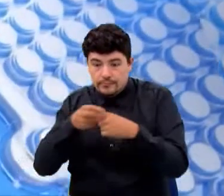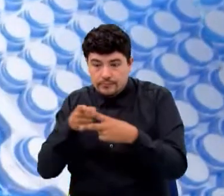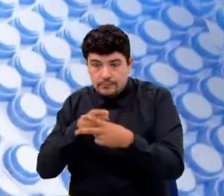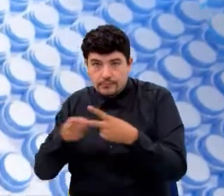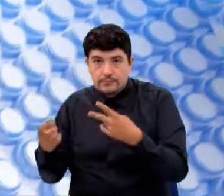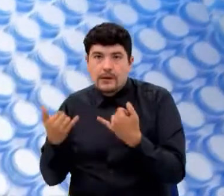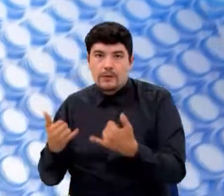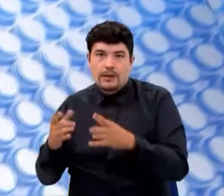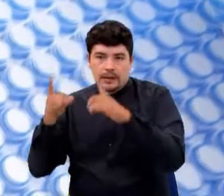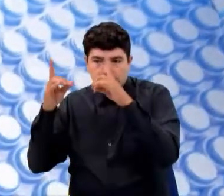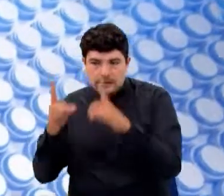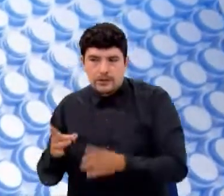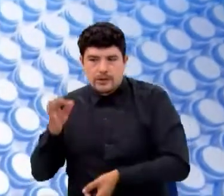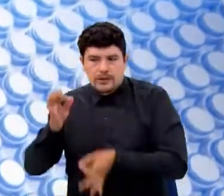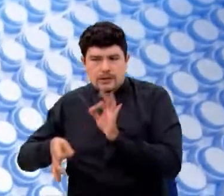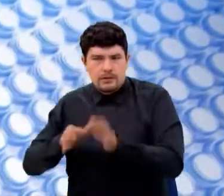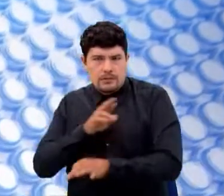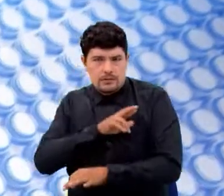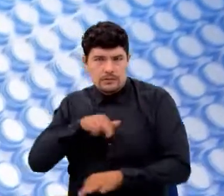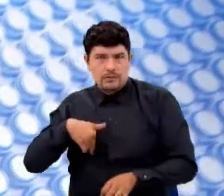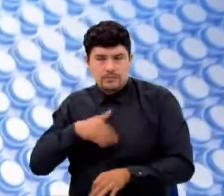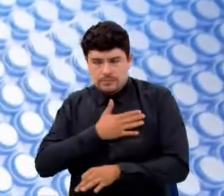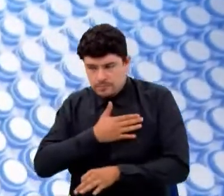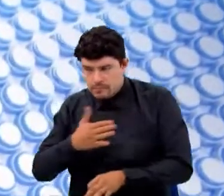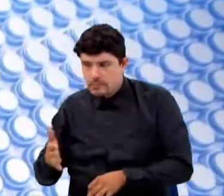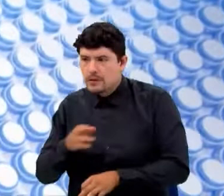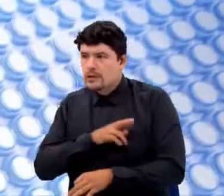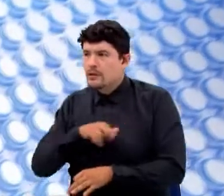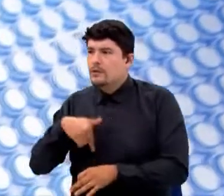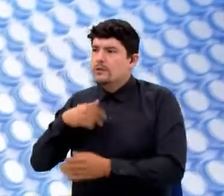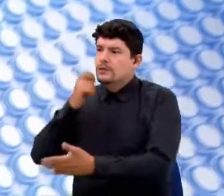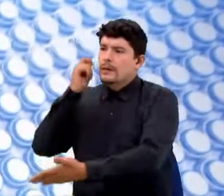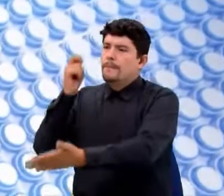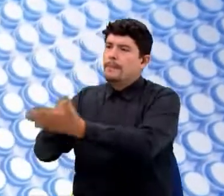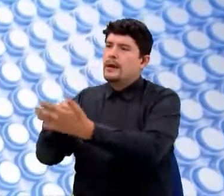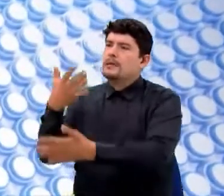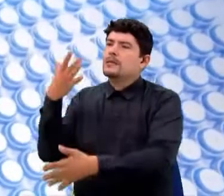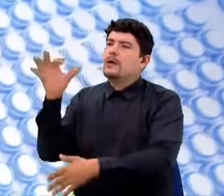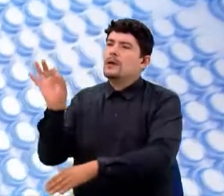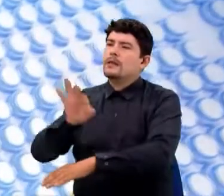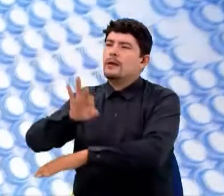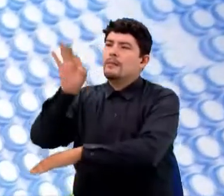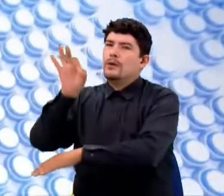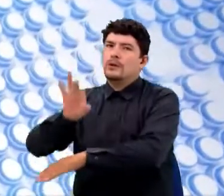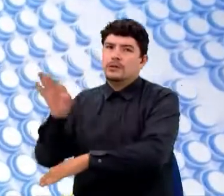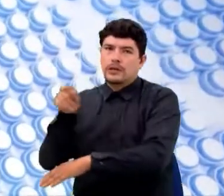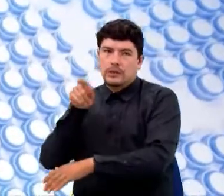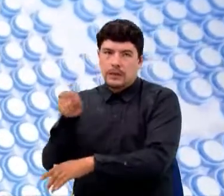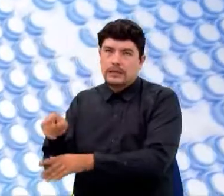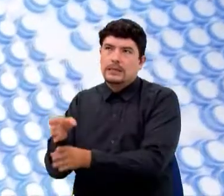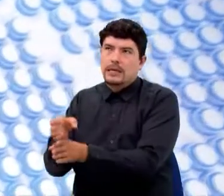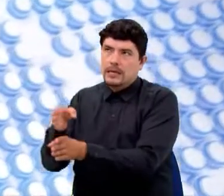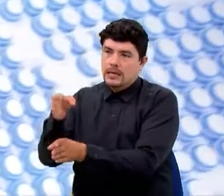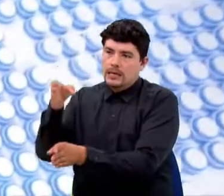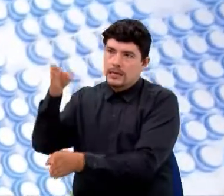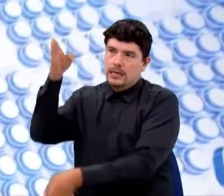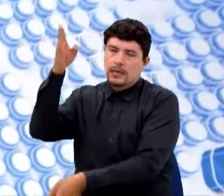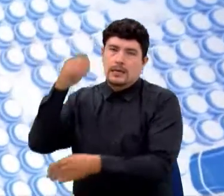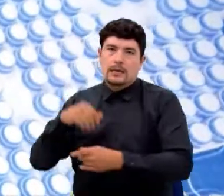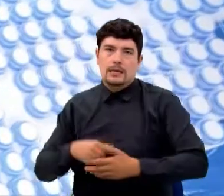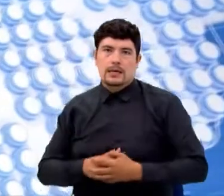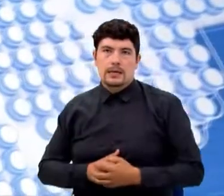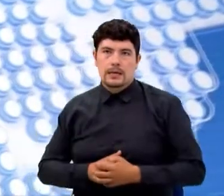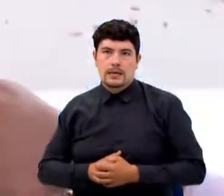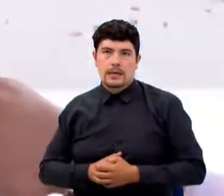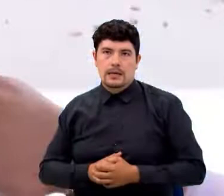ante la decisión judicial que estamos dispuestos a pagar el 50% de la reparación de la puntual y específica área de